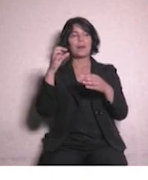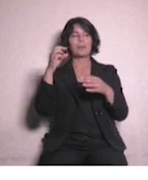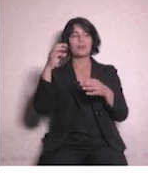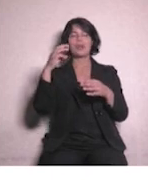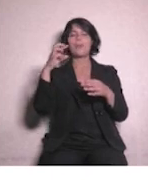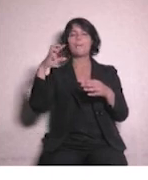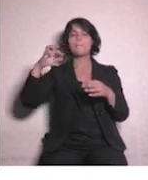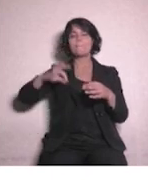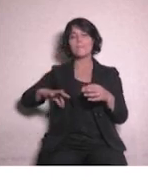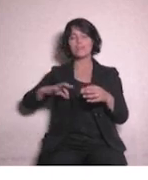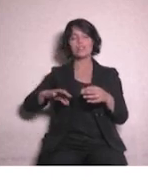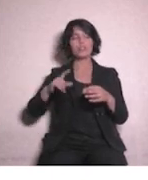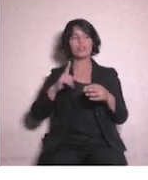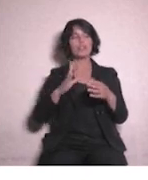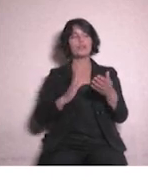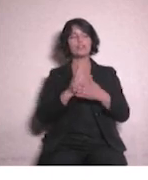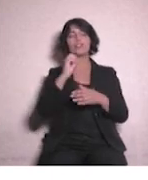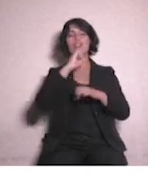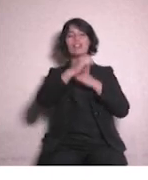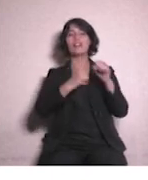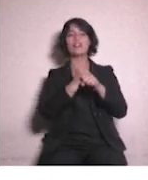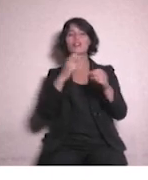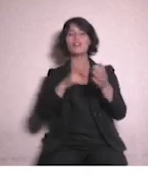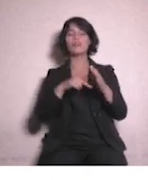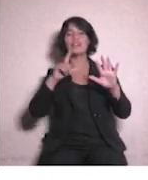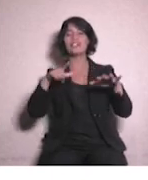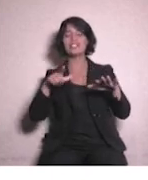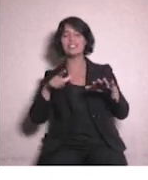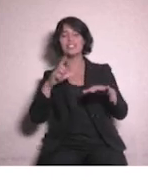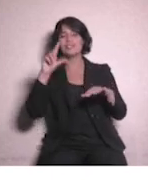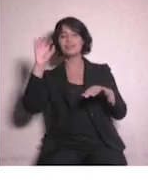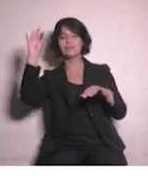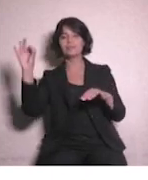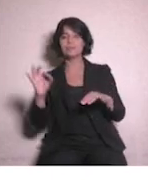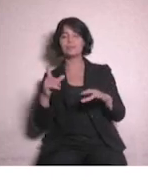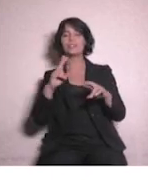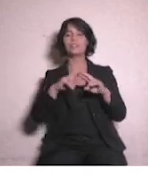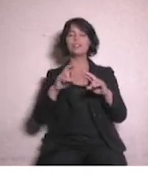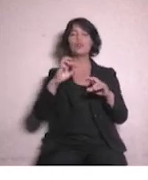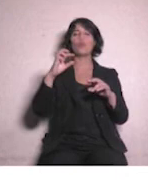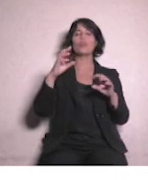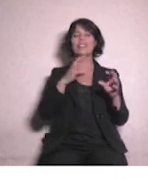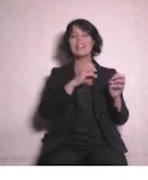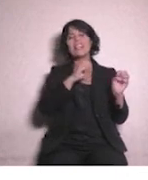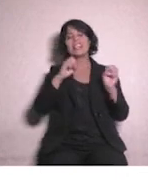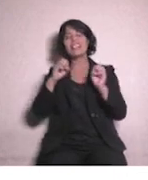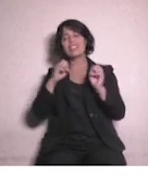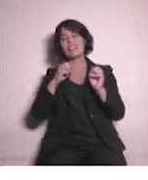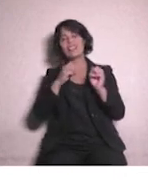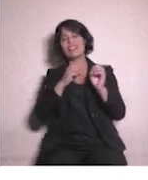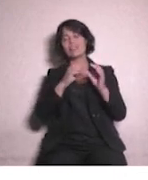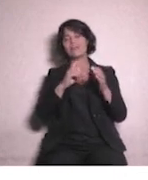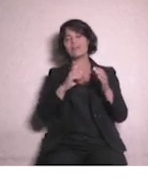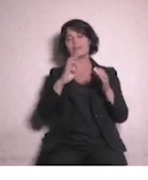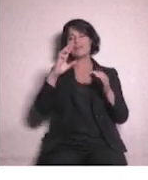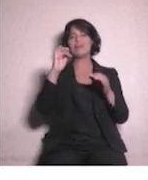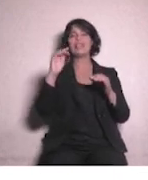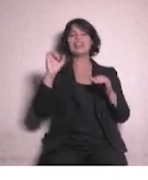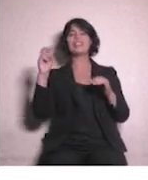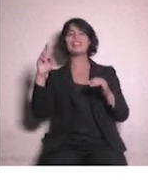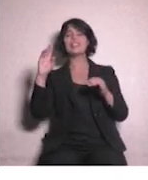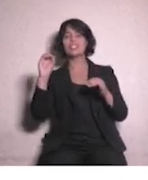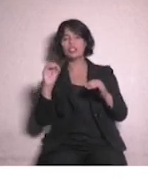pensionaron en el año 2017, 70% tomó un retiro programado, 30% una renta vitalicia.